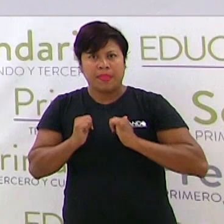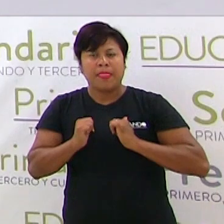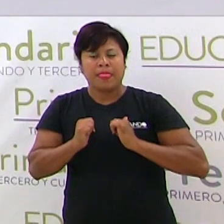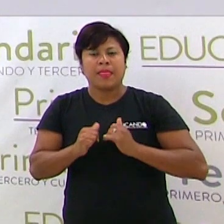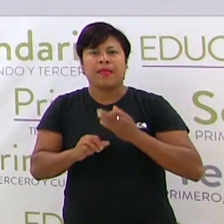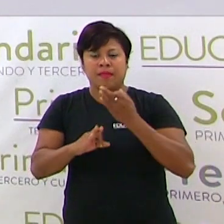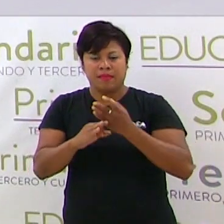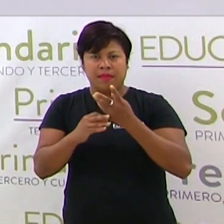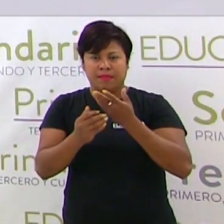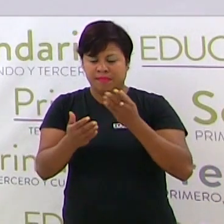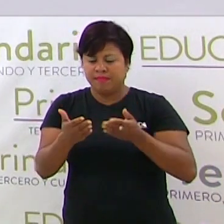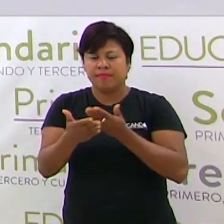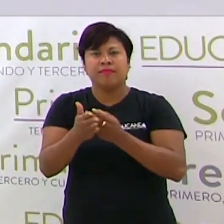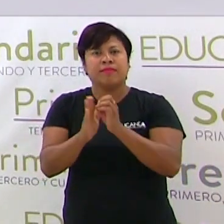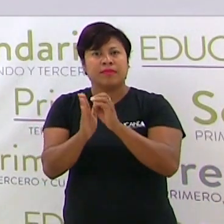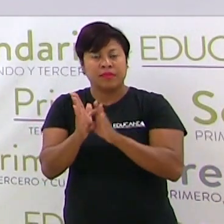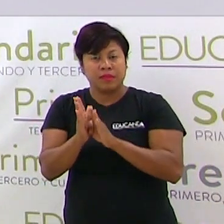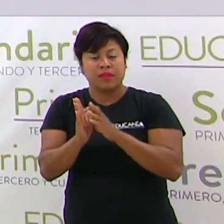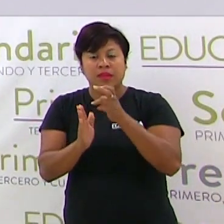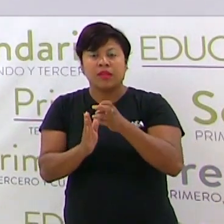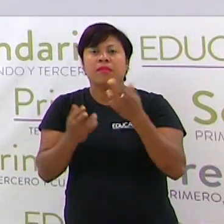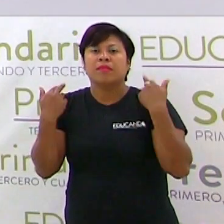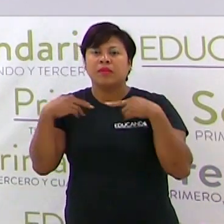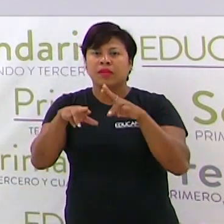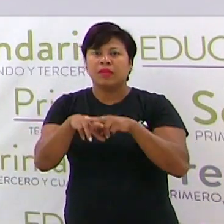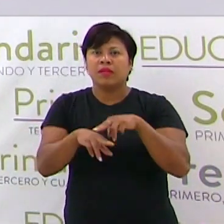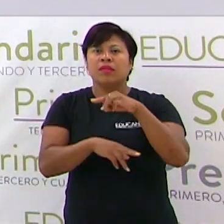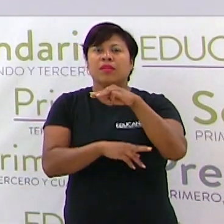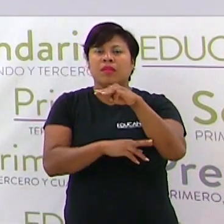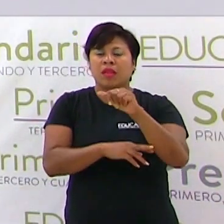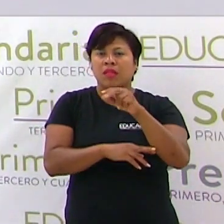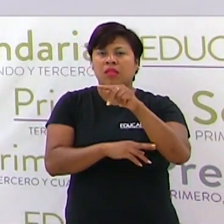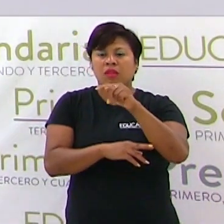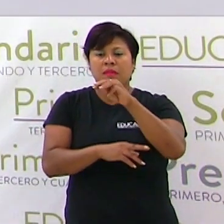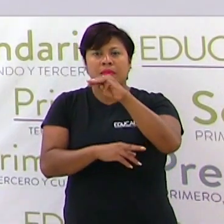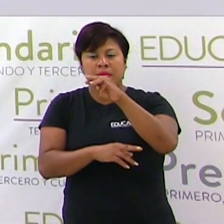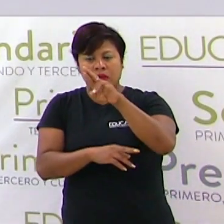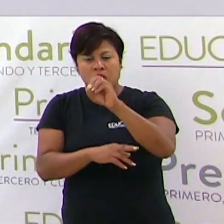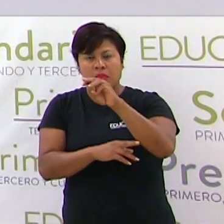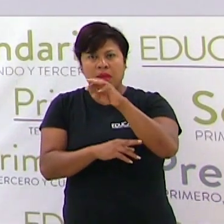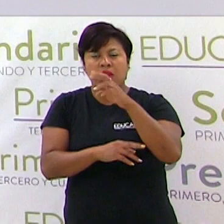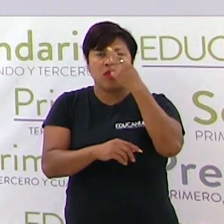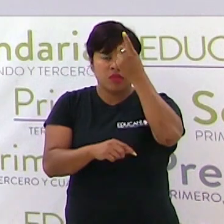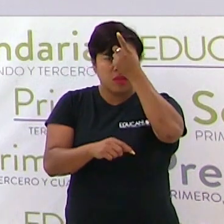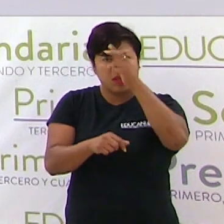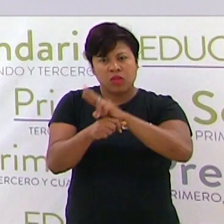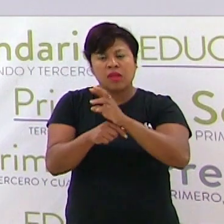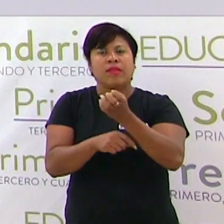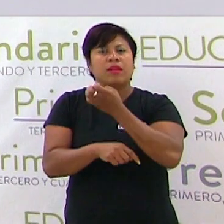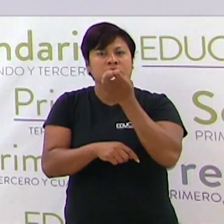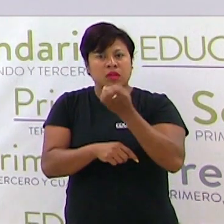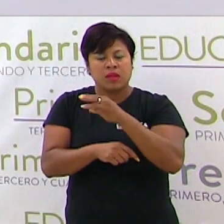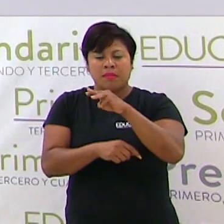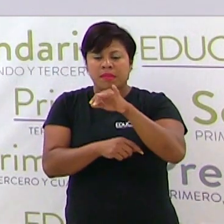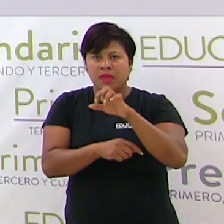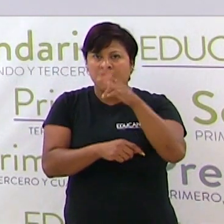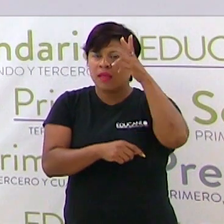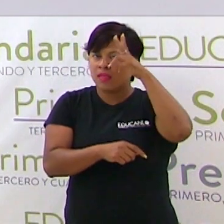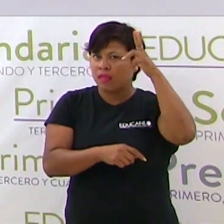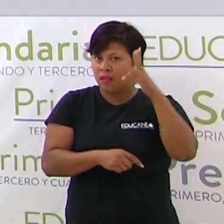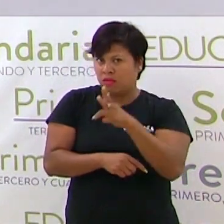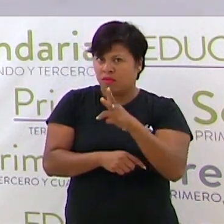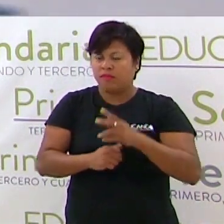a la presente. Atentamente, profesora Antonieta Velázquez Romero, directora de la Escuela Primaria Miguel Hidalgo.